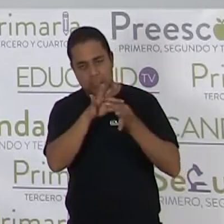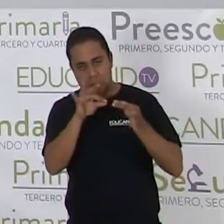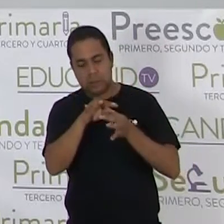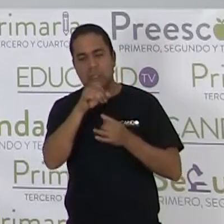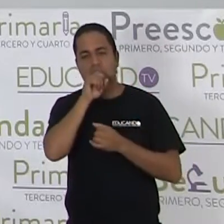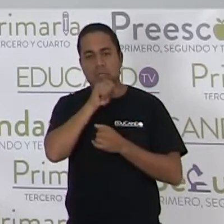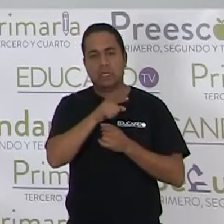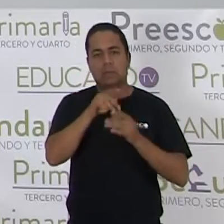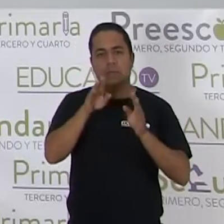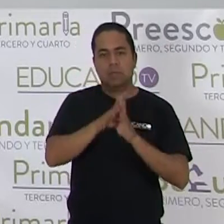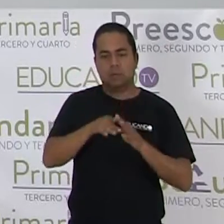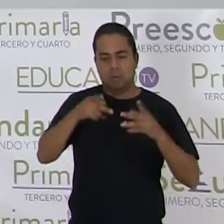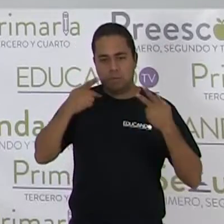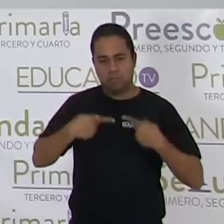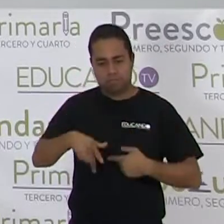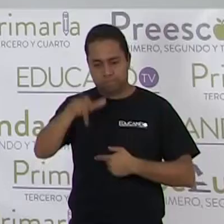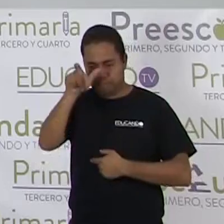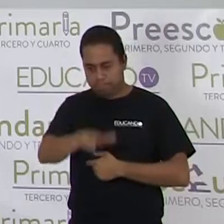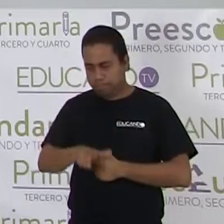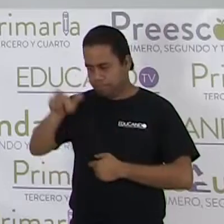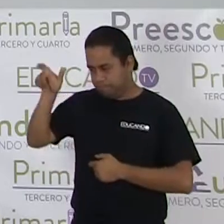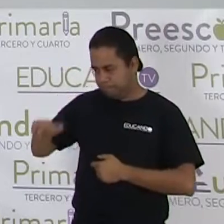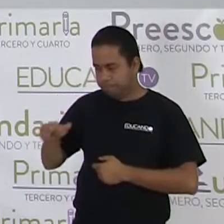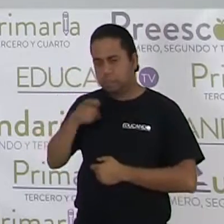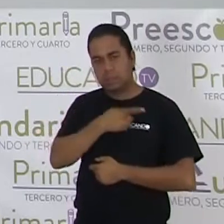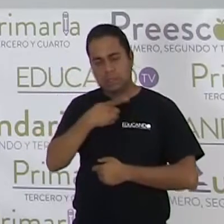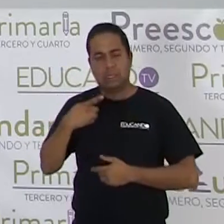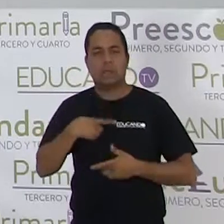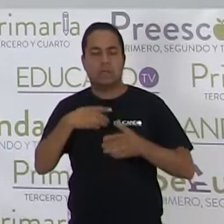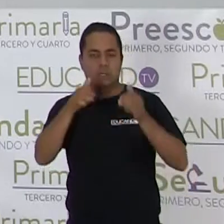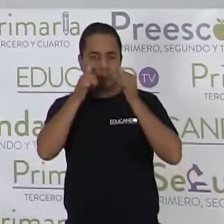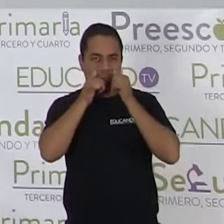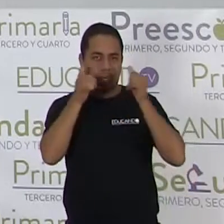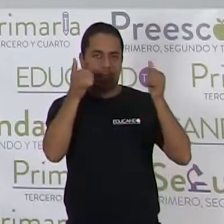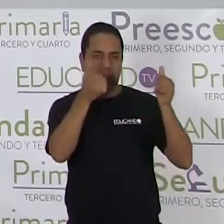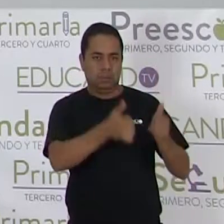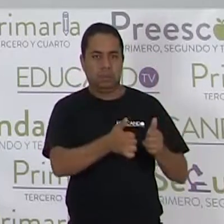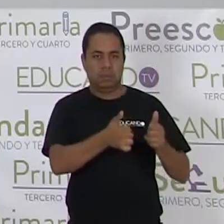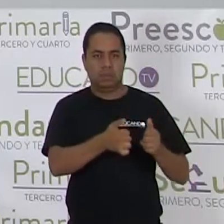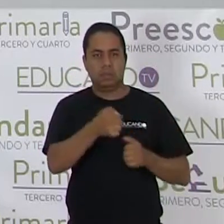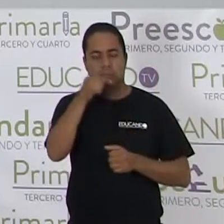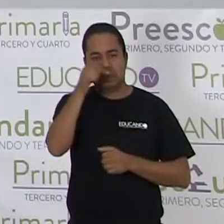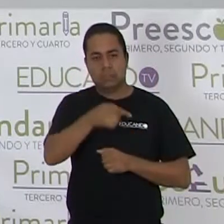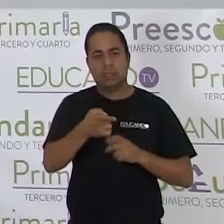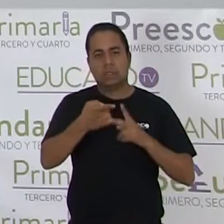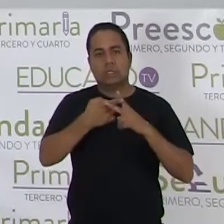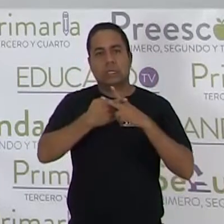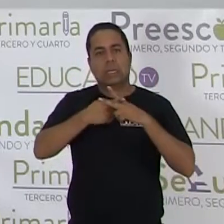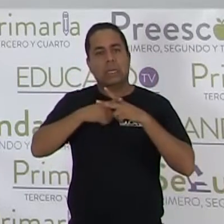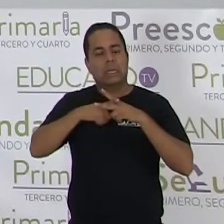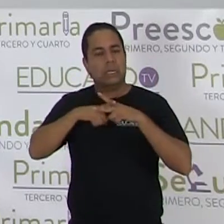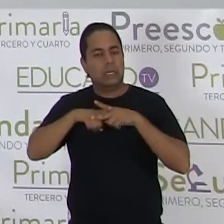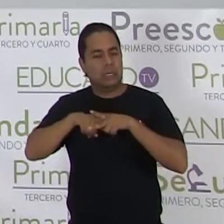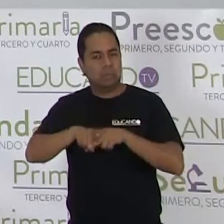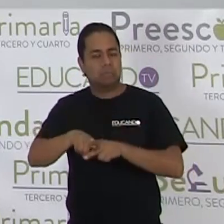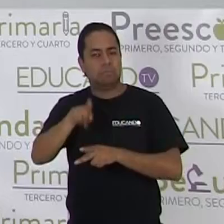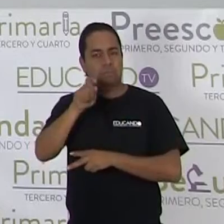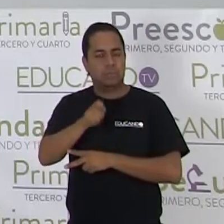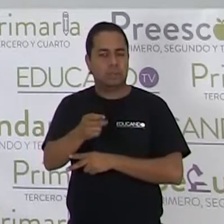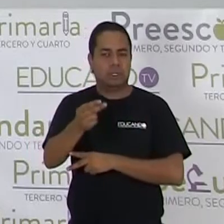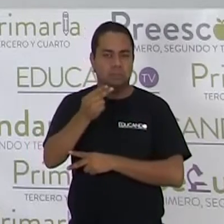el tipo de personaje, mucha atención, porque aquí vamos a empezar a utilizar